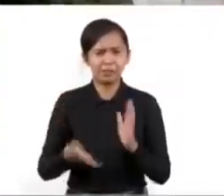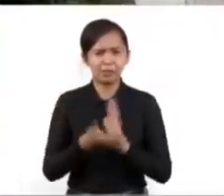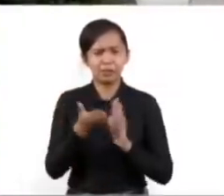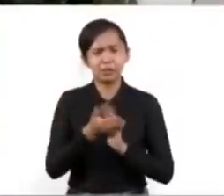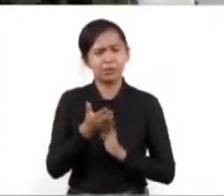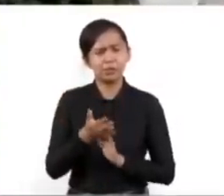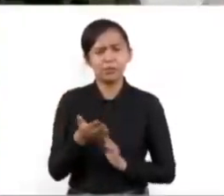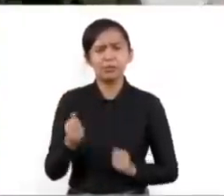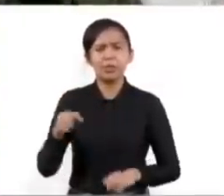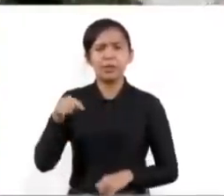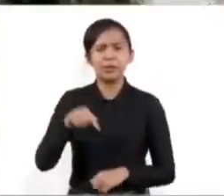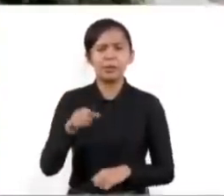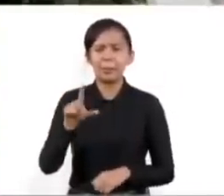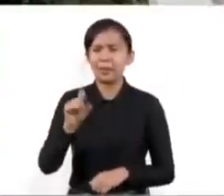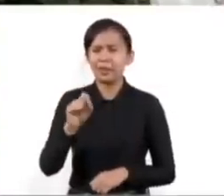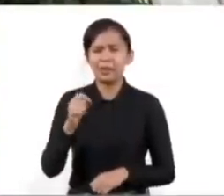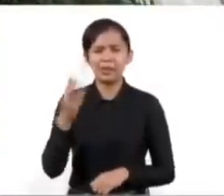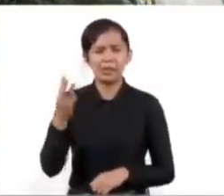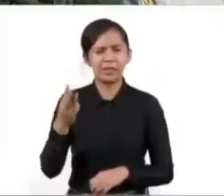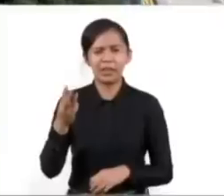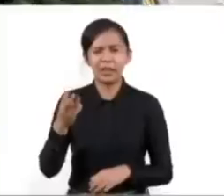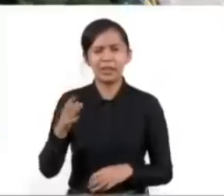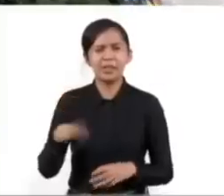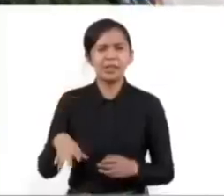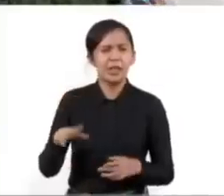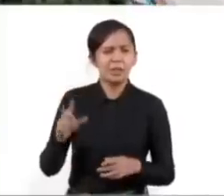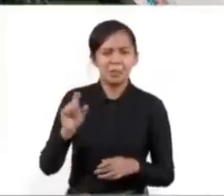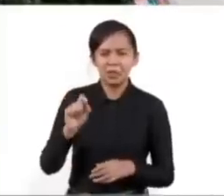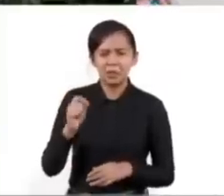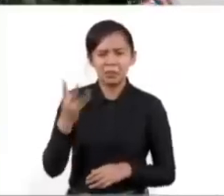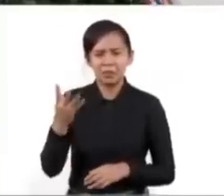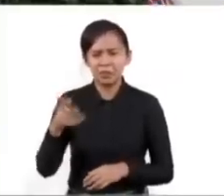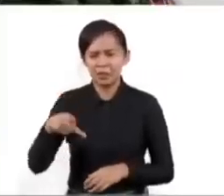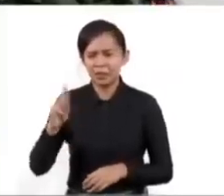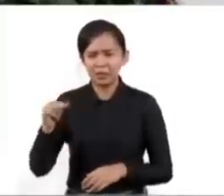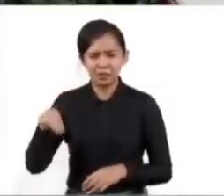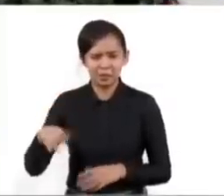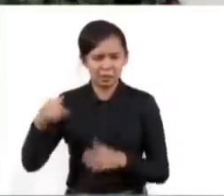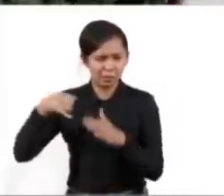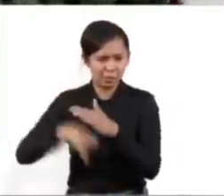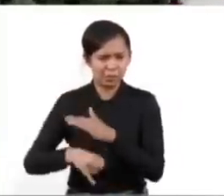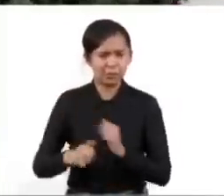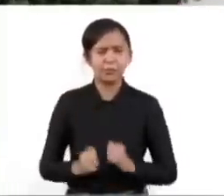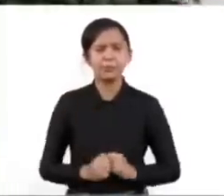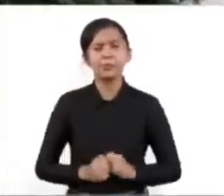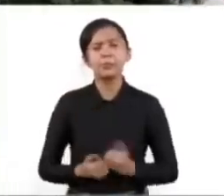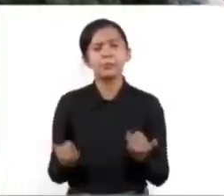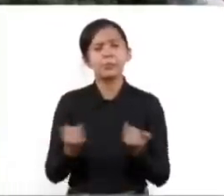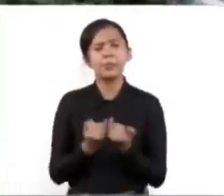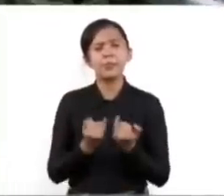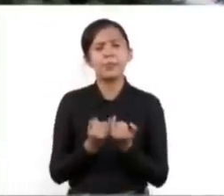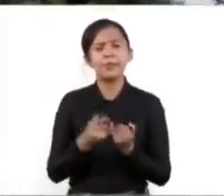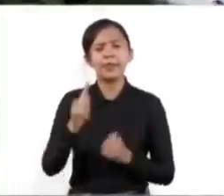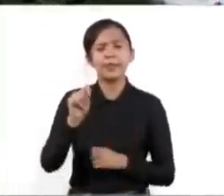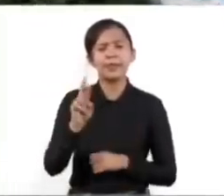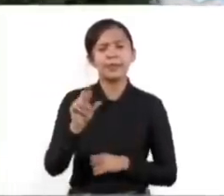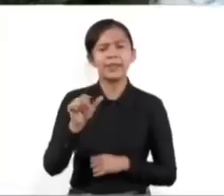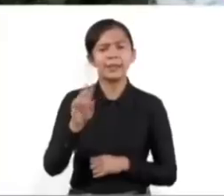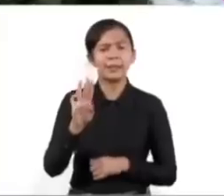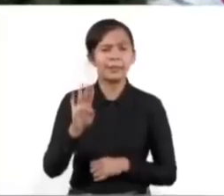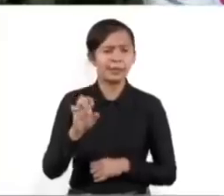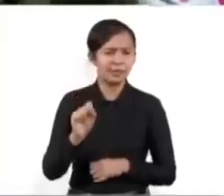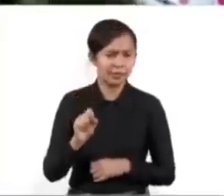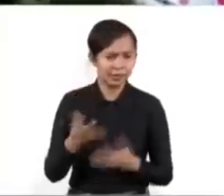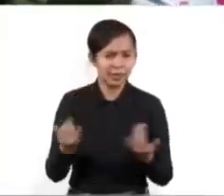450 pilas de 23 a 24 metros de profundidad. Además, 7 traves en el puente de 50 metros